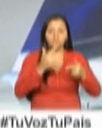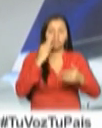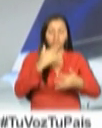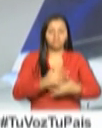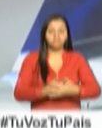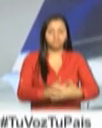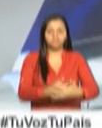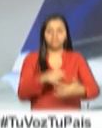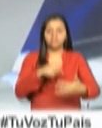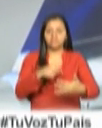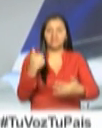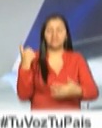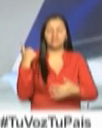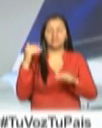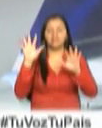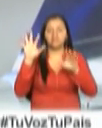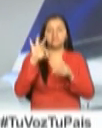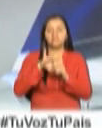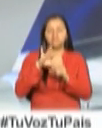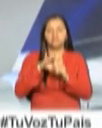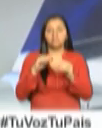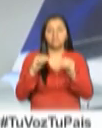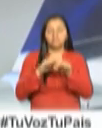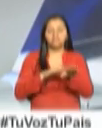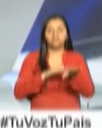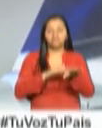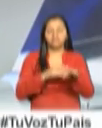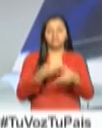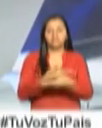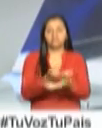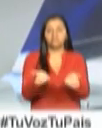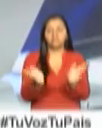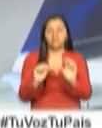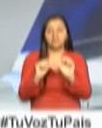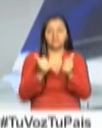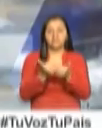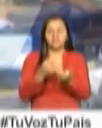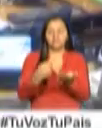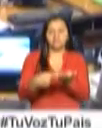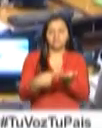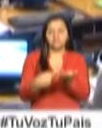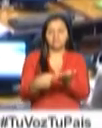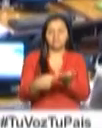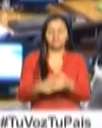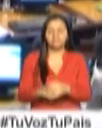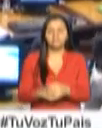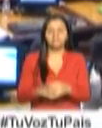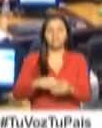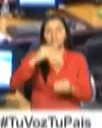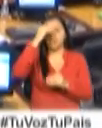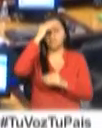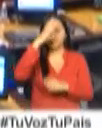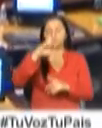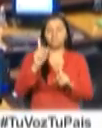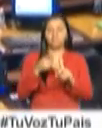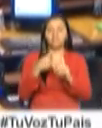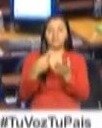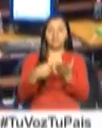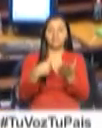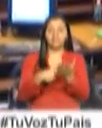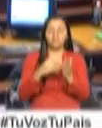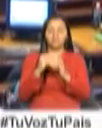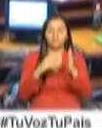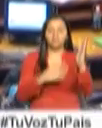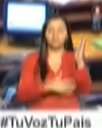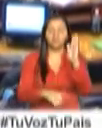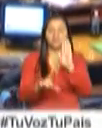documento contó con 10 votos a favor y será tratado en el Pleno de la Legislatura. El informe para primer debate del proyecto de ley de